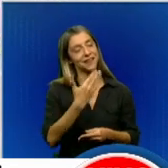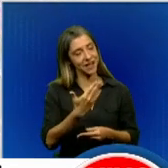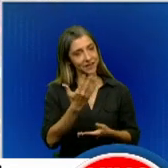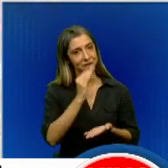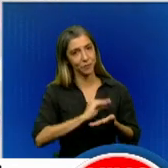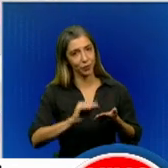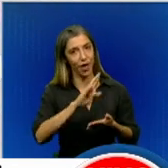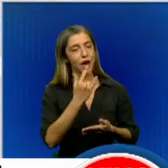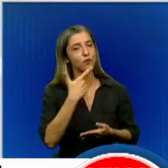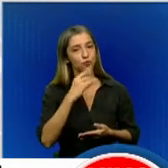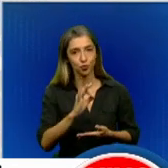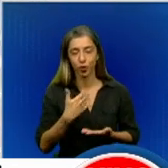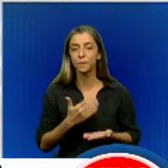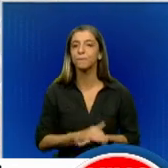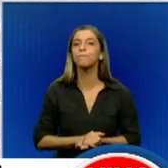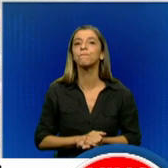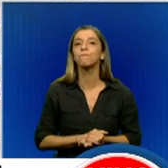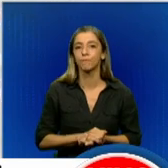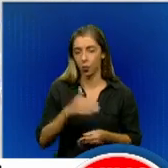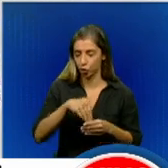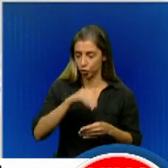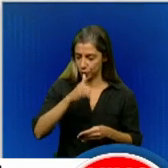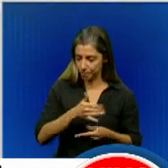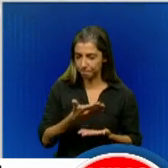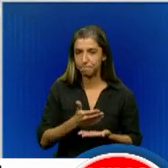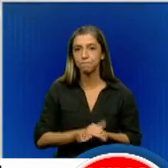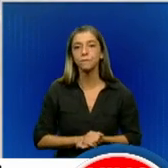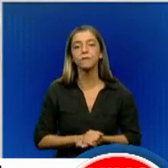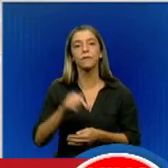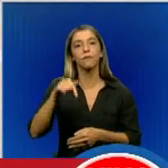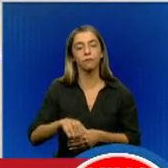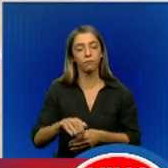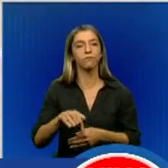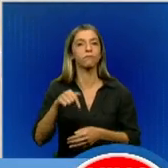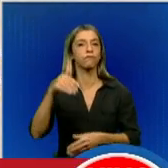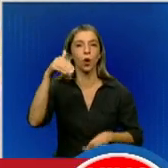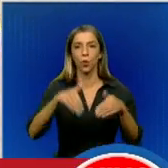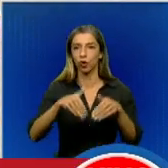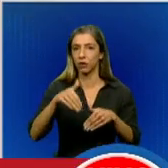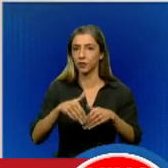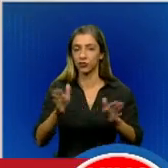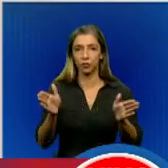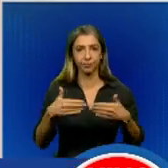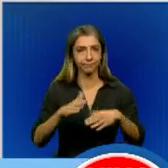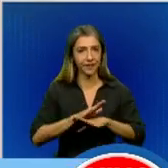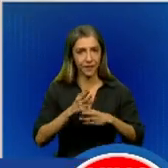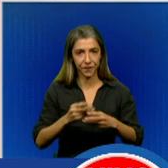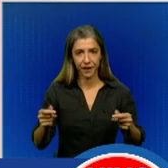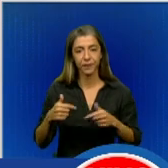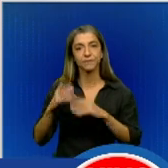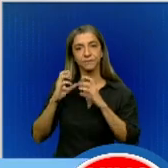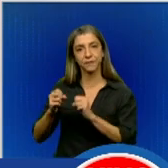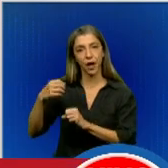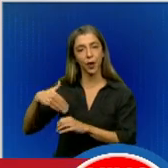rusa diputada ruso afirmativo se cierra la votación por secretaria se da la